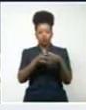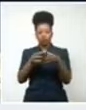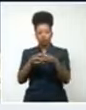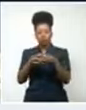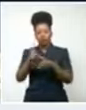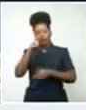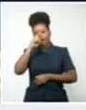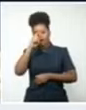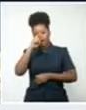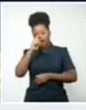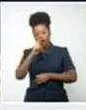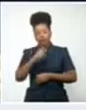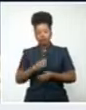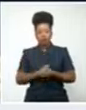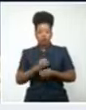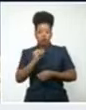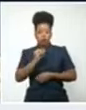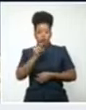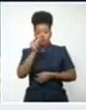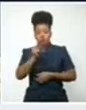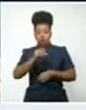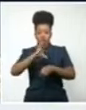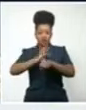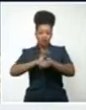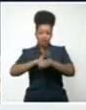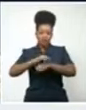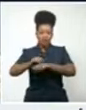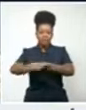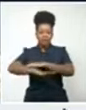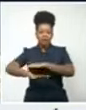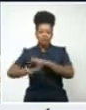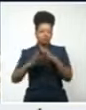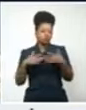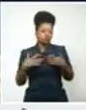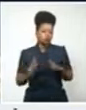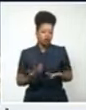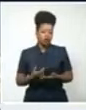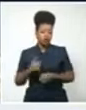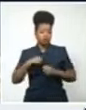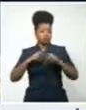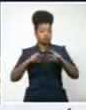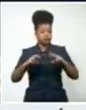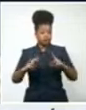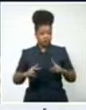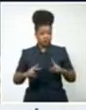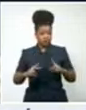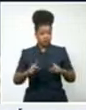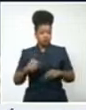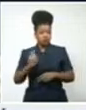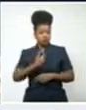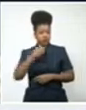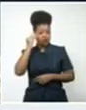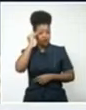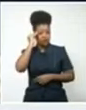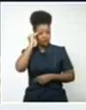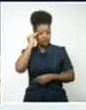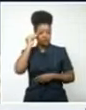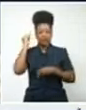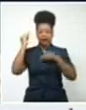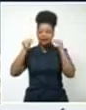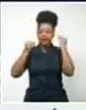en personas con determinadas enfermedades, reitero, sobre todo teniendo en cuenta los análisis que se han hecho en el